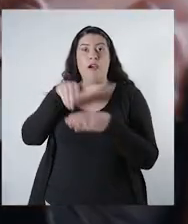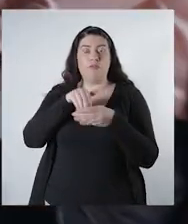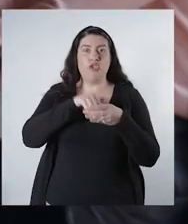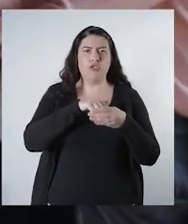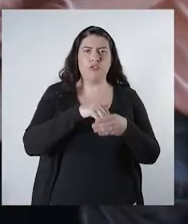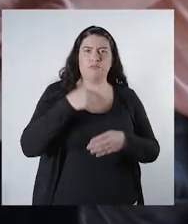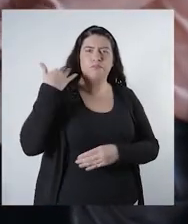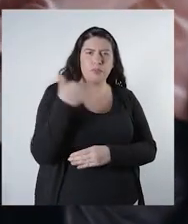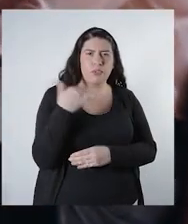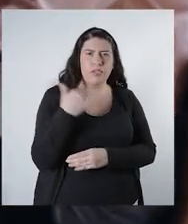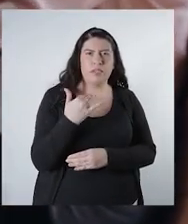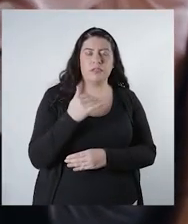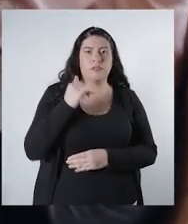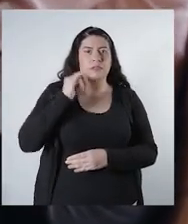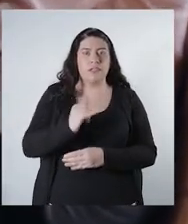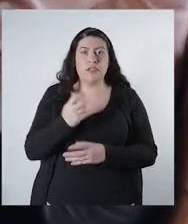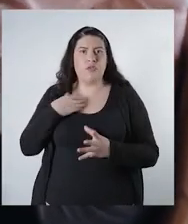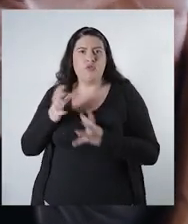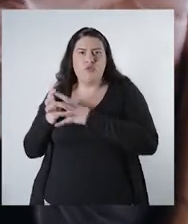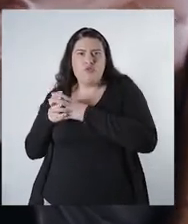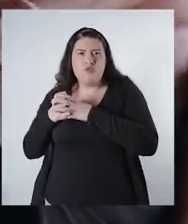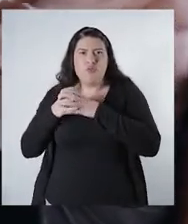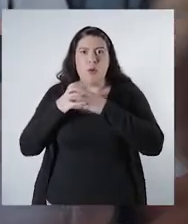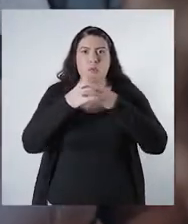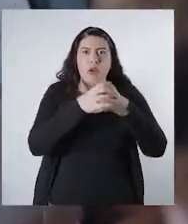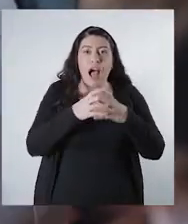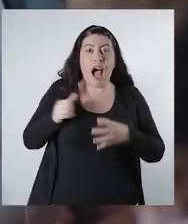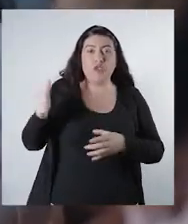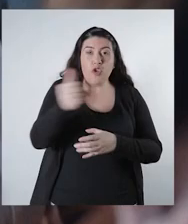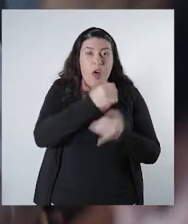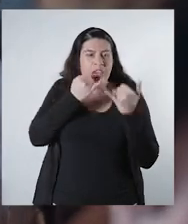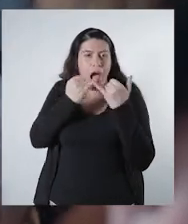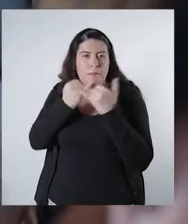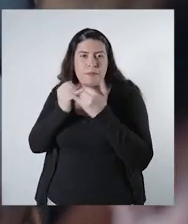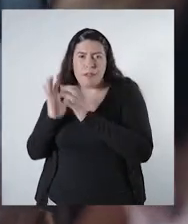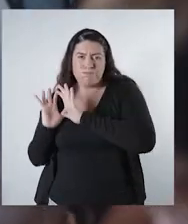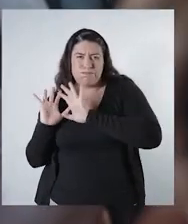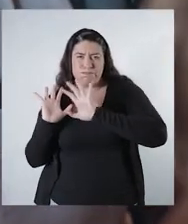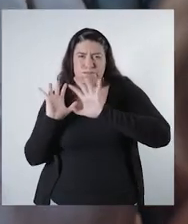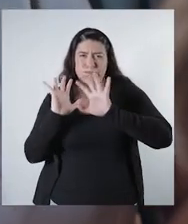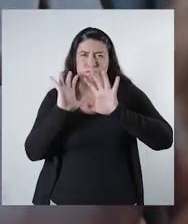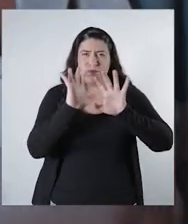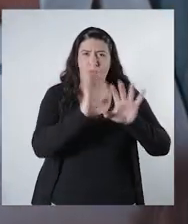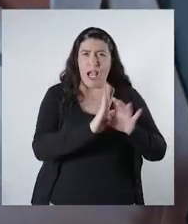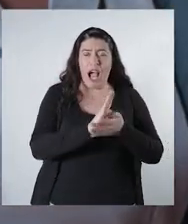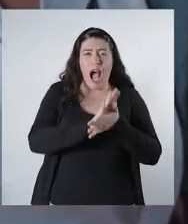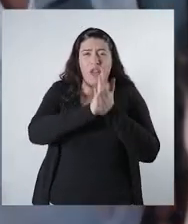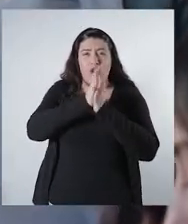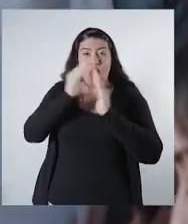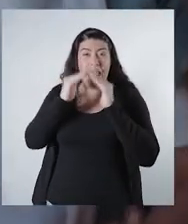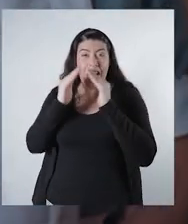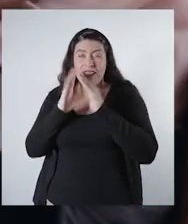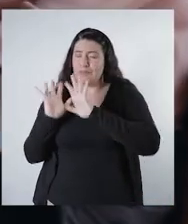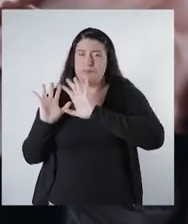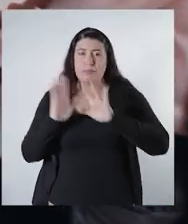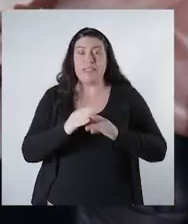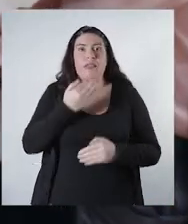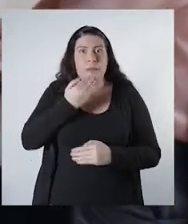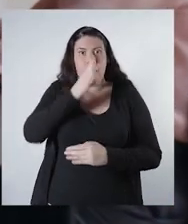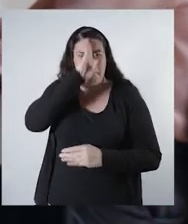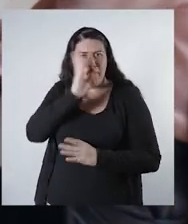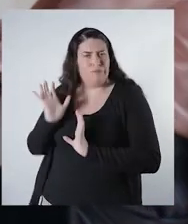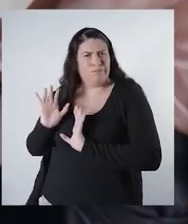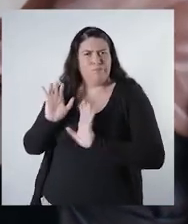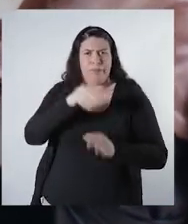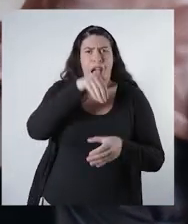Cada voto es importante, cada voto. Por eso tenemos que ir en bloque. Tienes que decirle a todas tus amigas que arrastren gente, que lleven a todos los de la casa, incluso